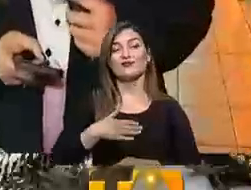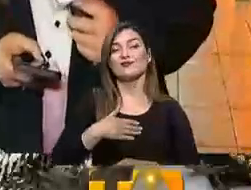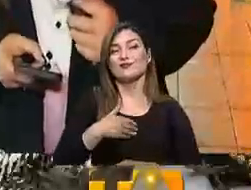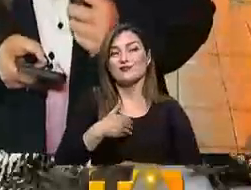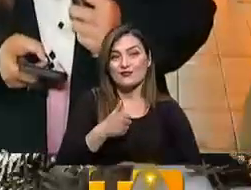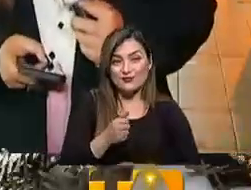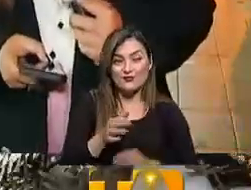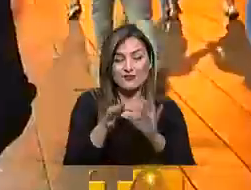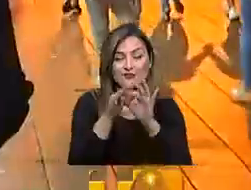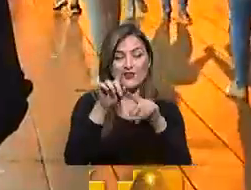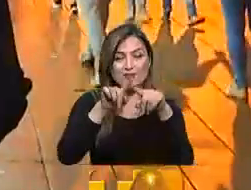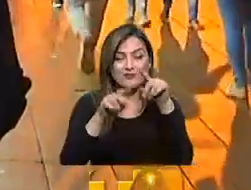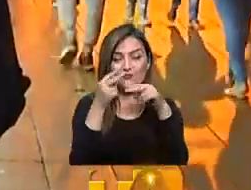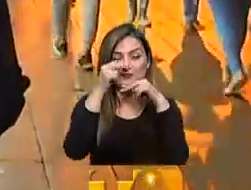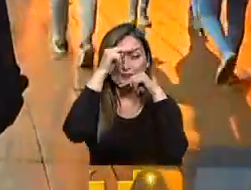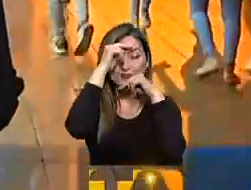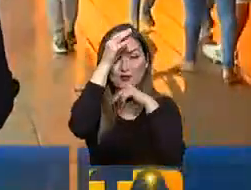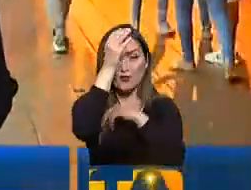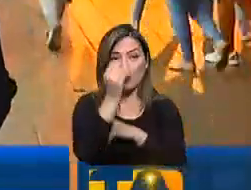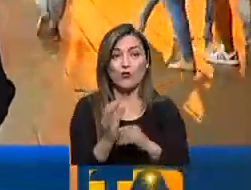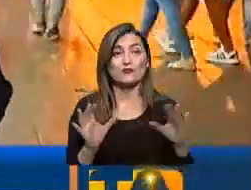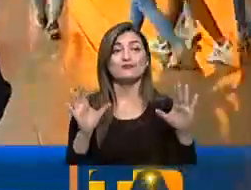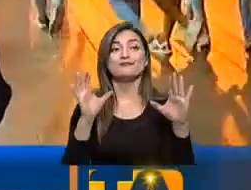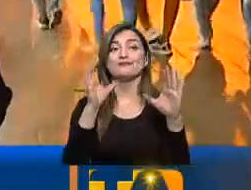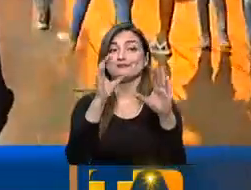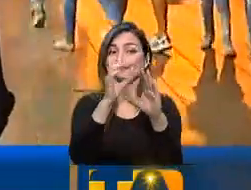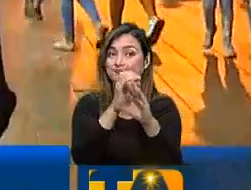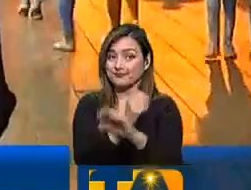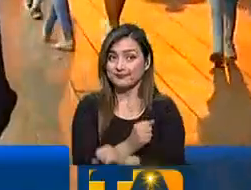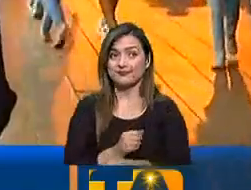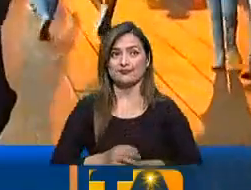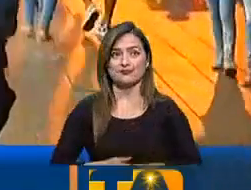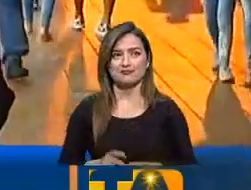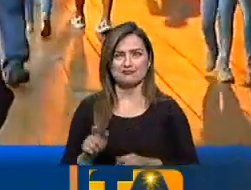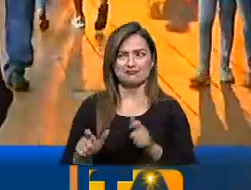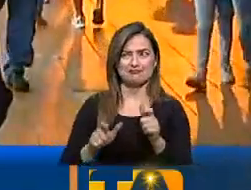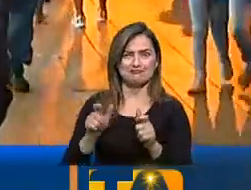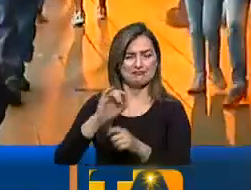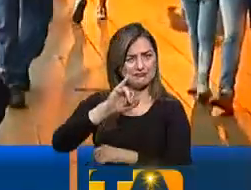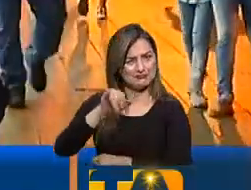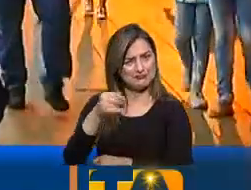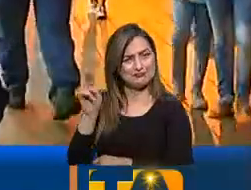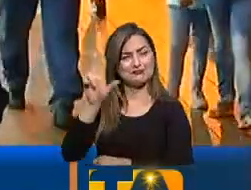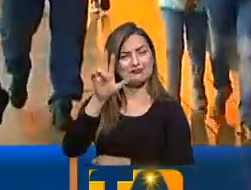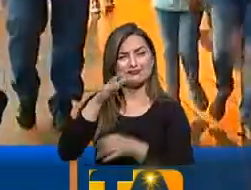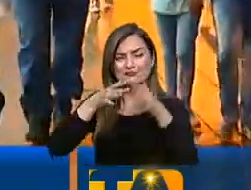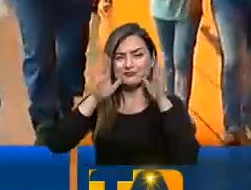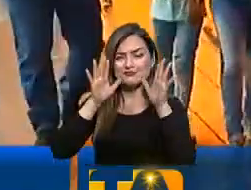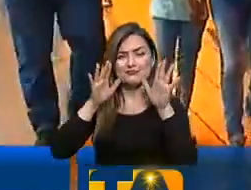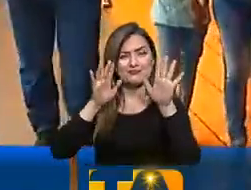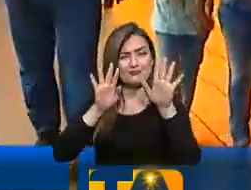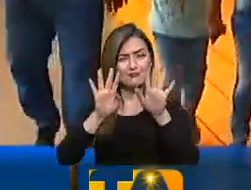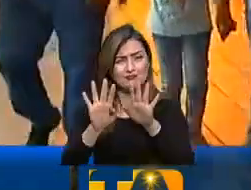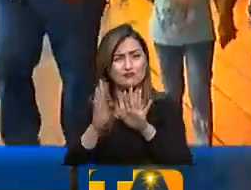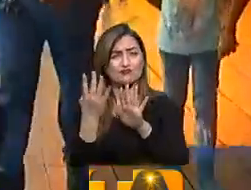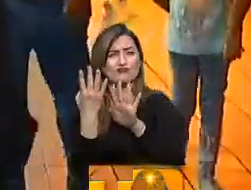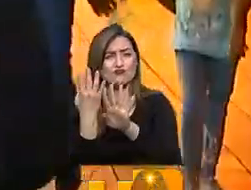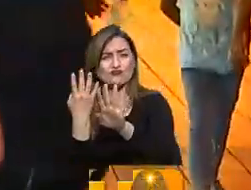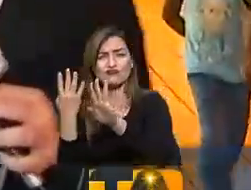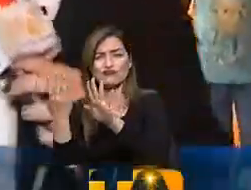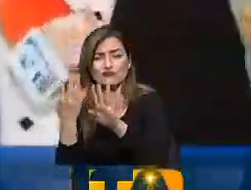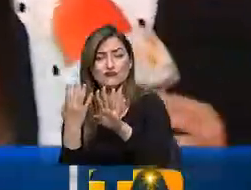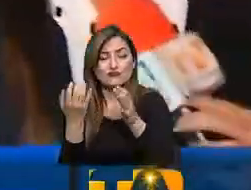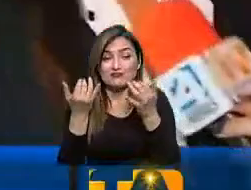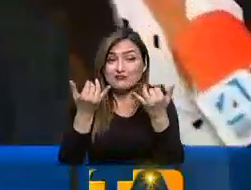compañeros, amigos televidentes, muy buenas noches. Ya ha sido tan intenso el movimiento este jueves 23 de diciembre en la Bahía de Guayaquil que a esta hora